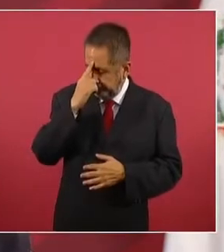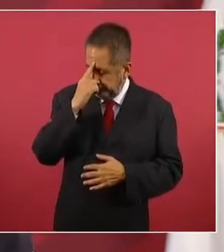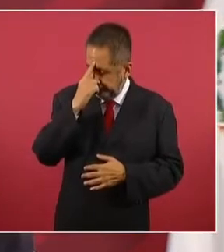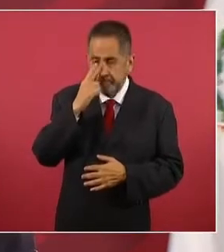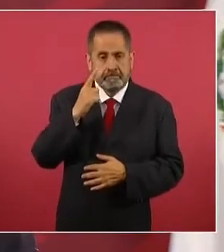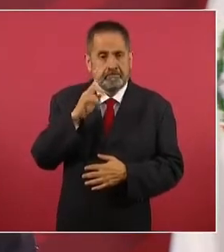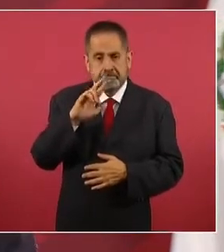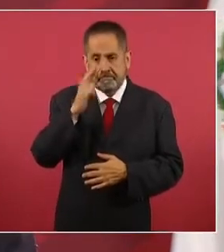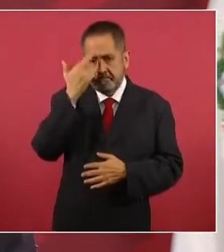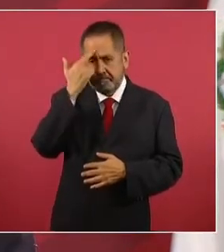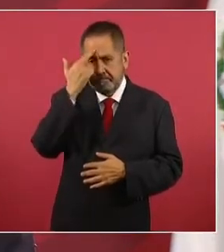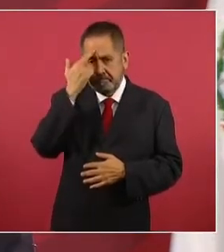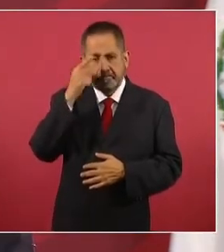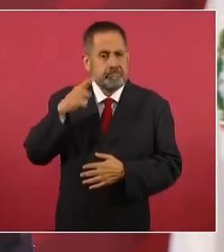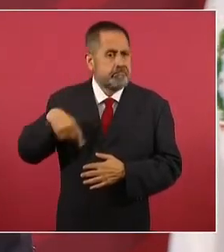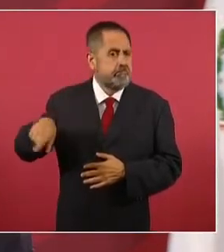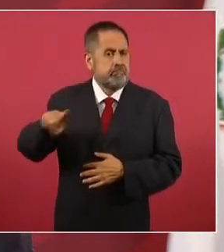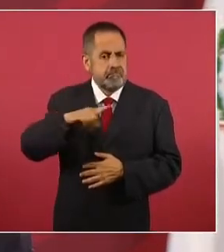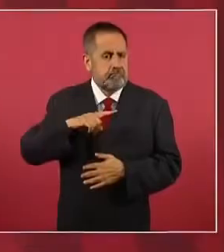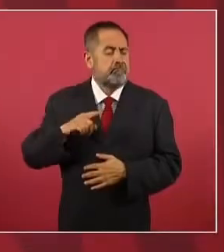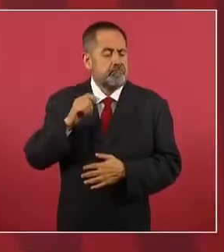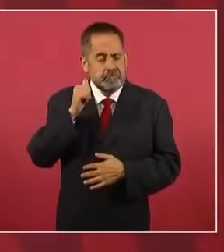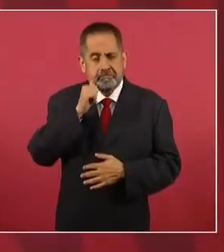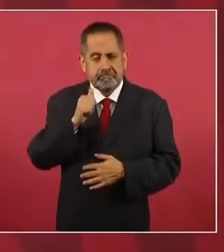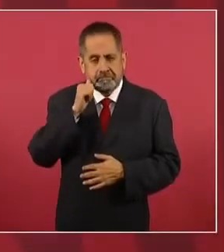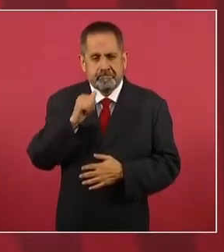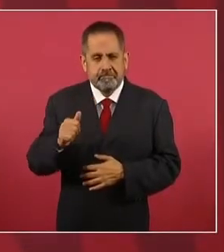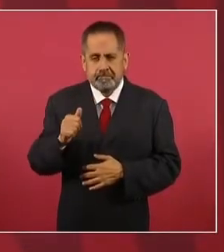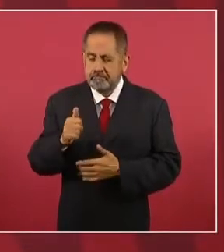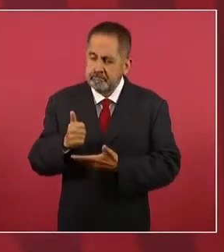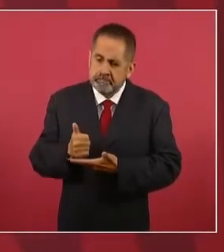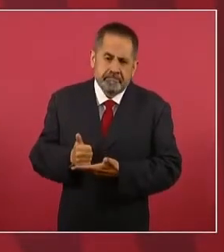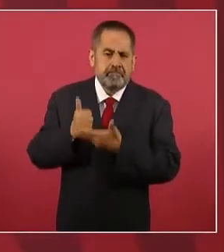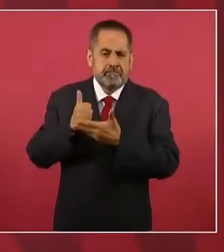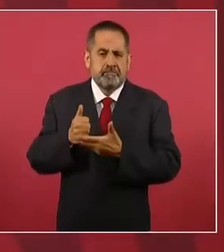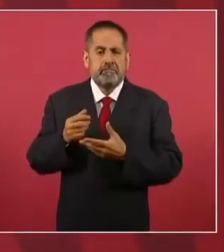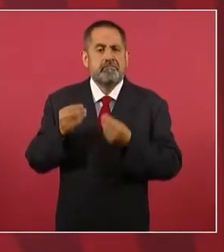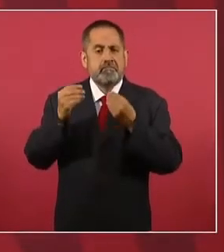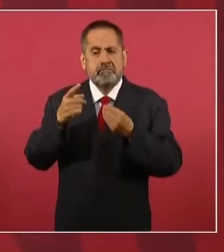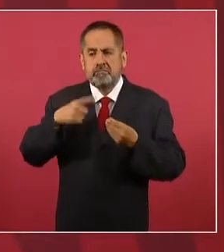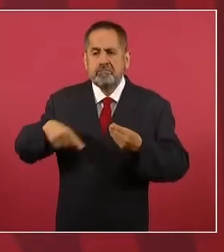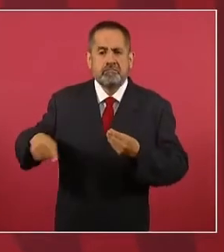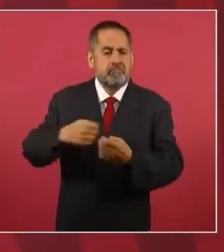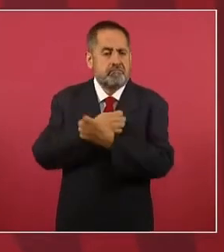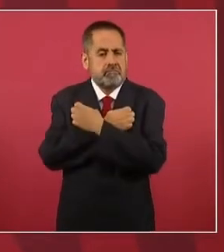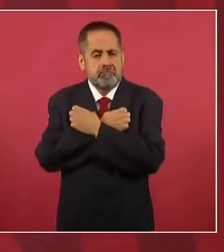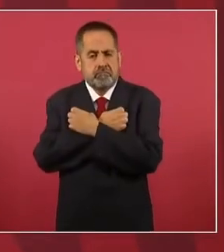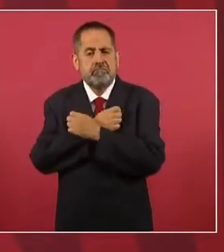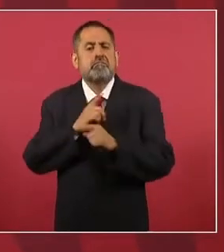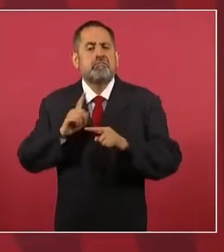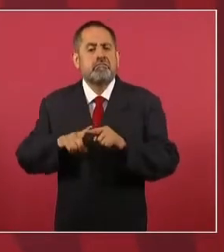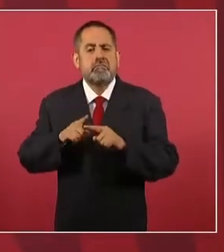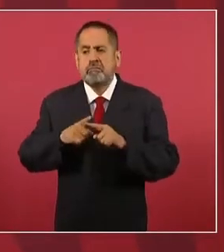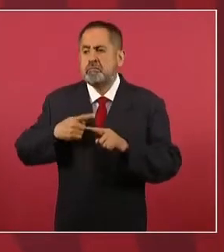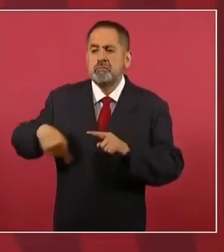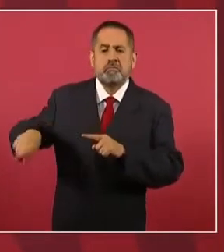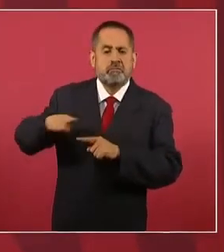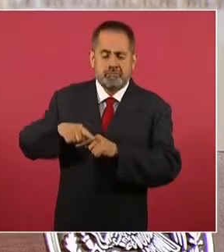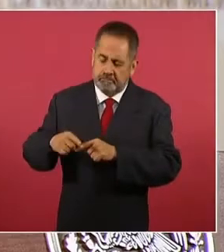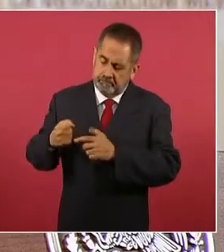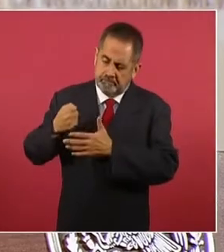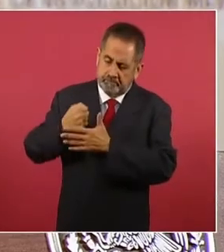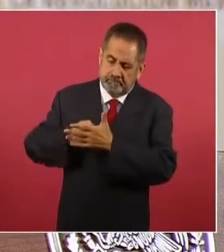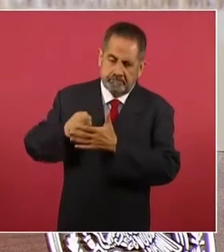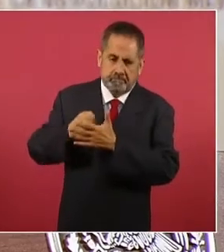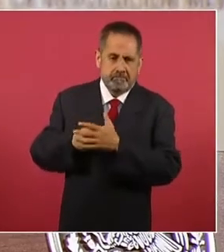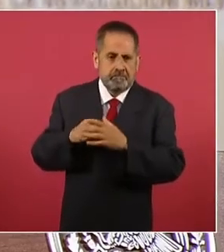presente la gran contribución que significó para la educación pública la lucha de